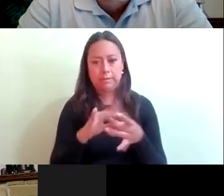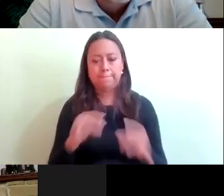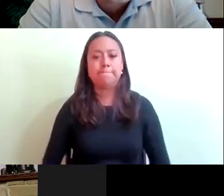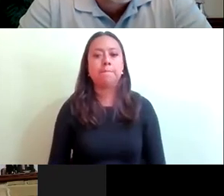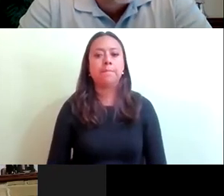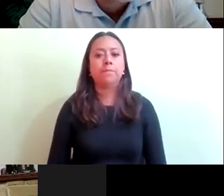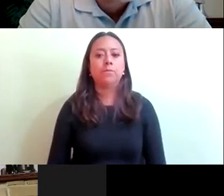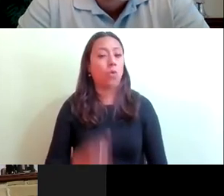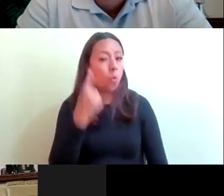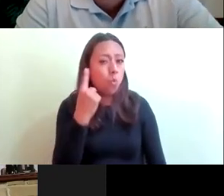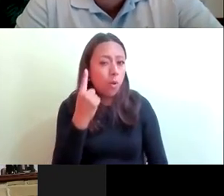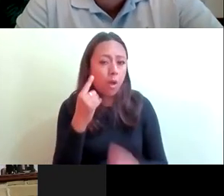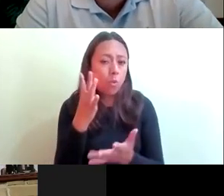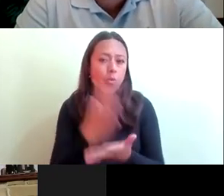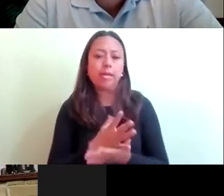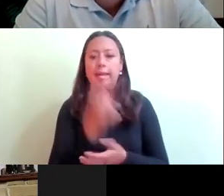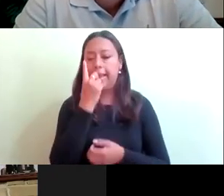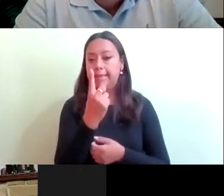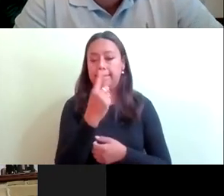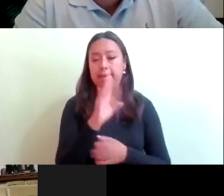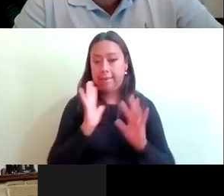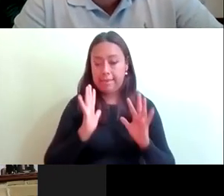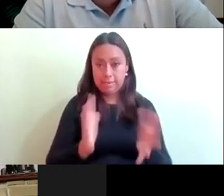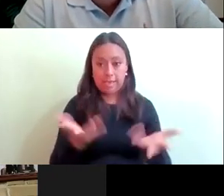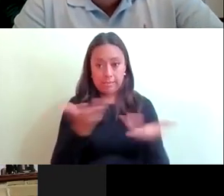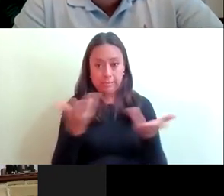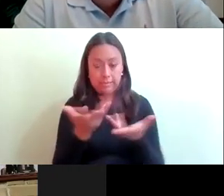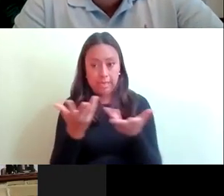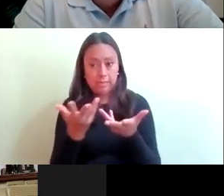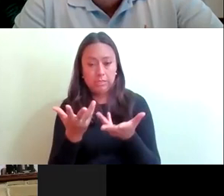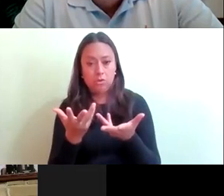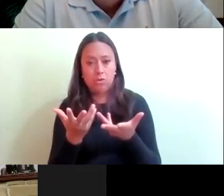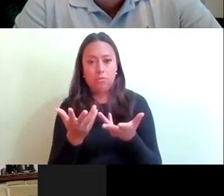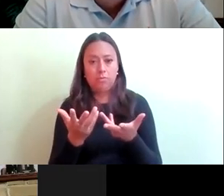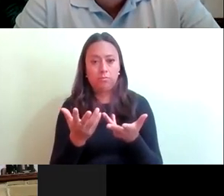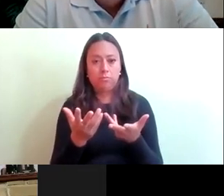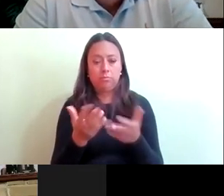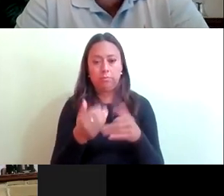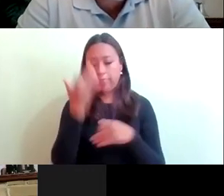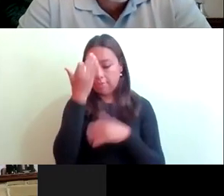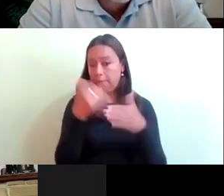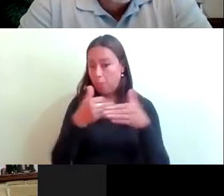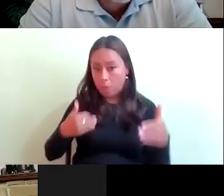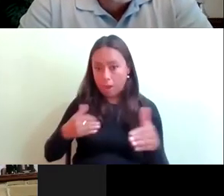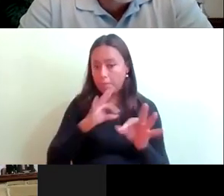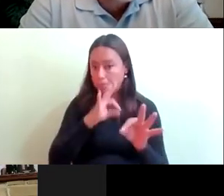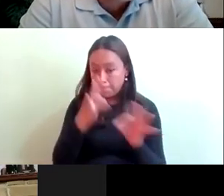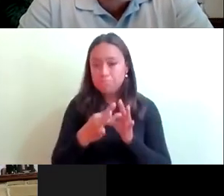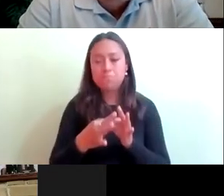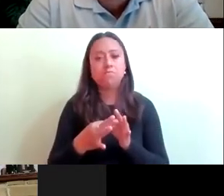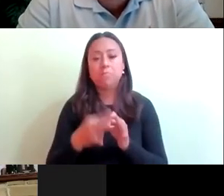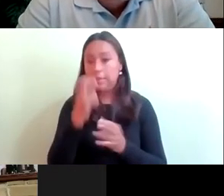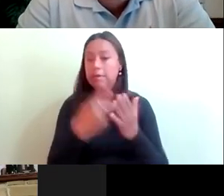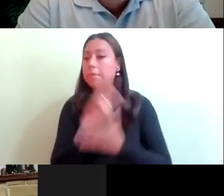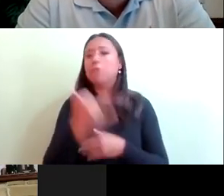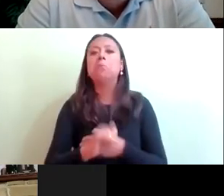que se señala al instituto que ya se llevó a cabo de manera adelantada o anticipada el proyecto. De